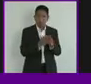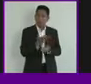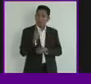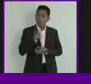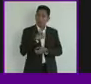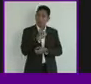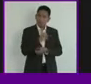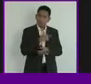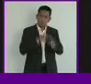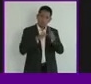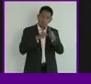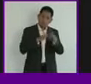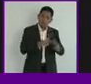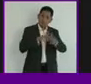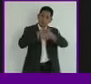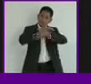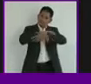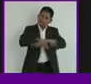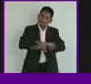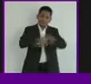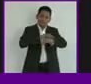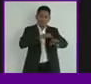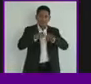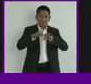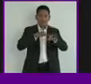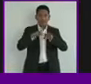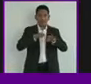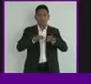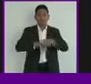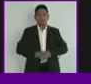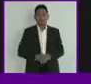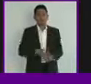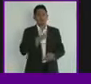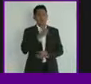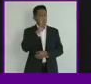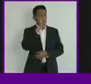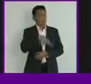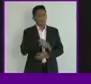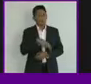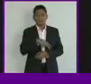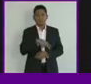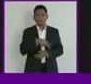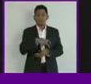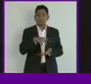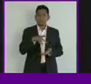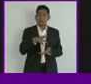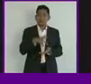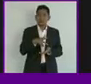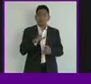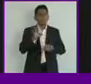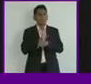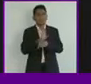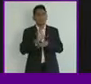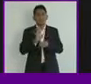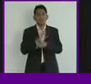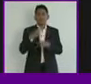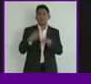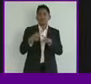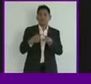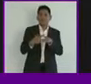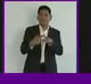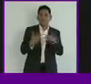de manera conjunta, de manera sincera, en lo particular, en beneficio del colectivo de niñas, niños y adolescentes de nuestra